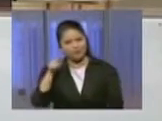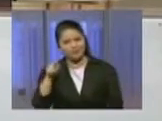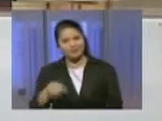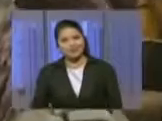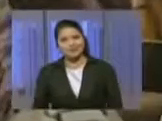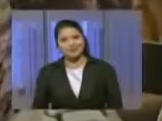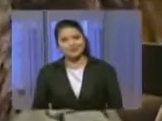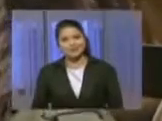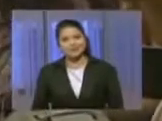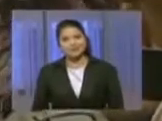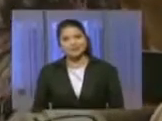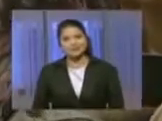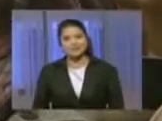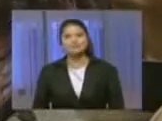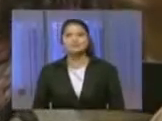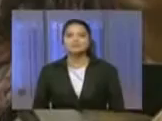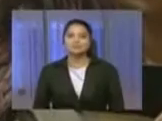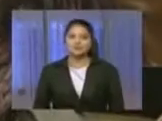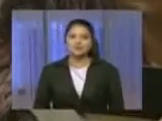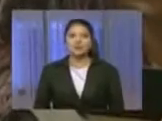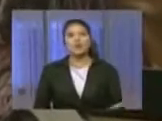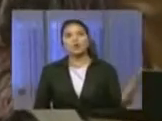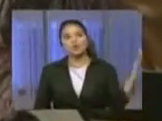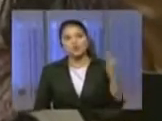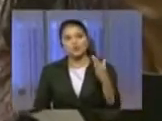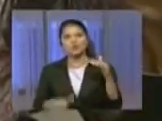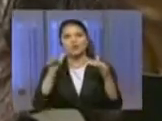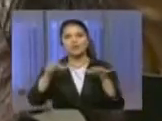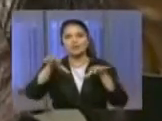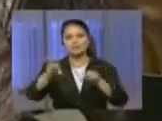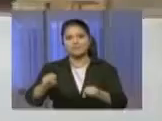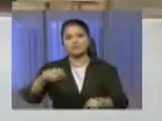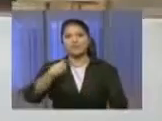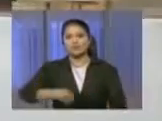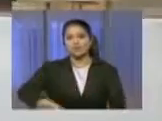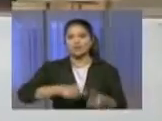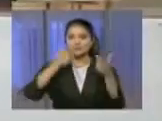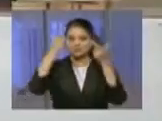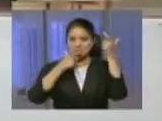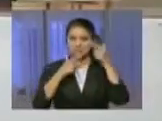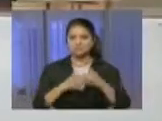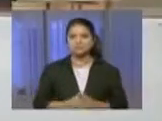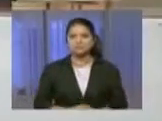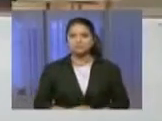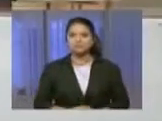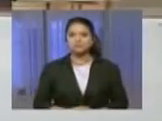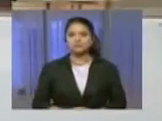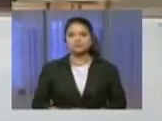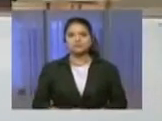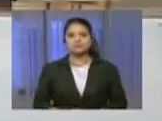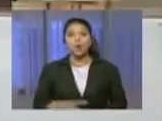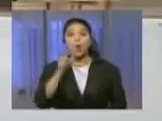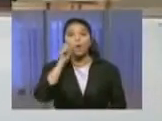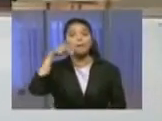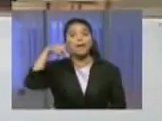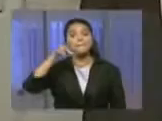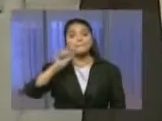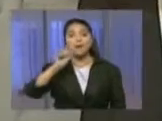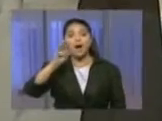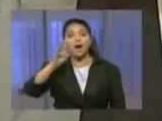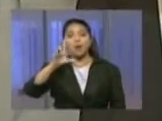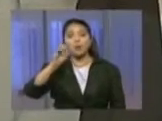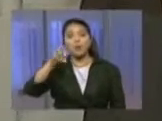acuerdas cuando vino a la toma de Posesión del comandante Mira esta esta estaba Pablo Neruda en Venezuela